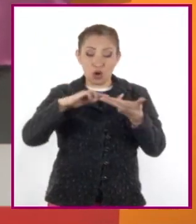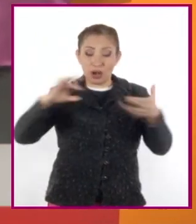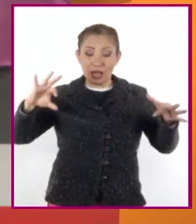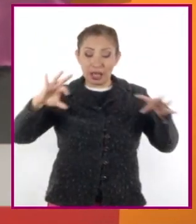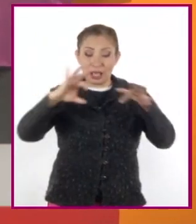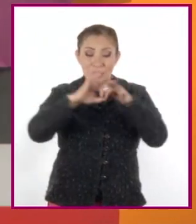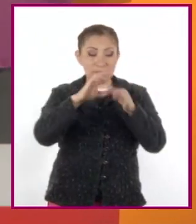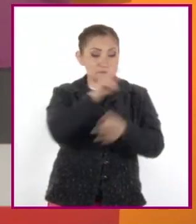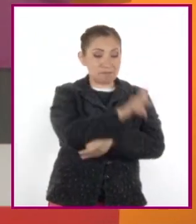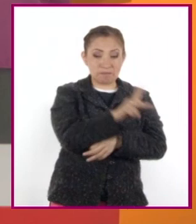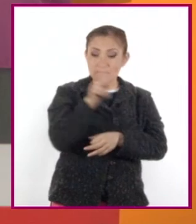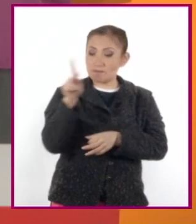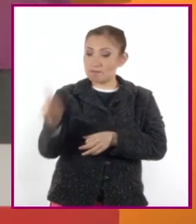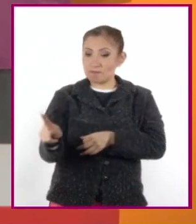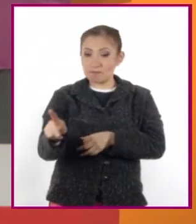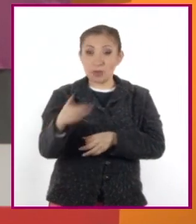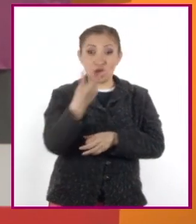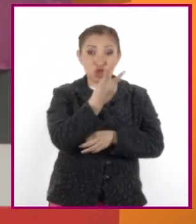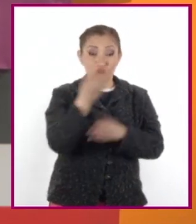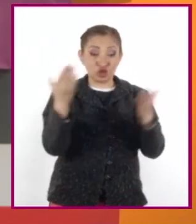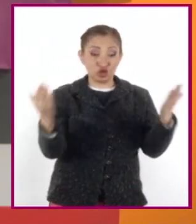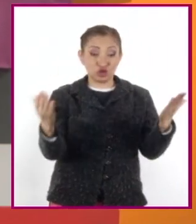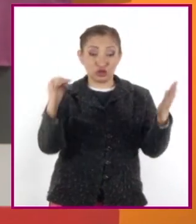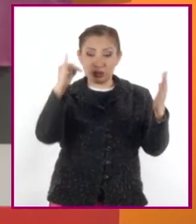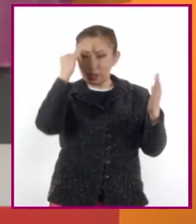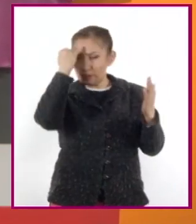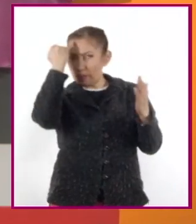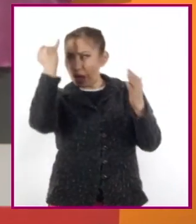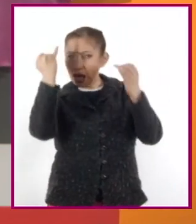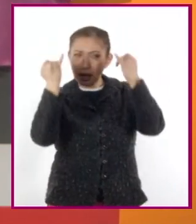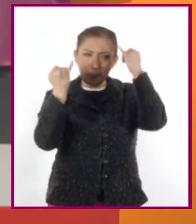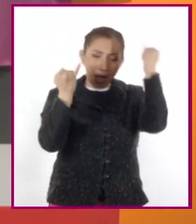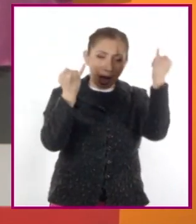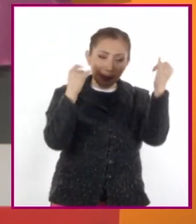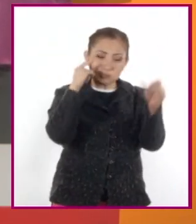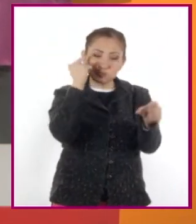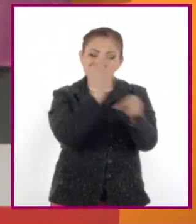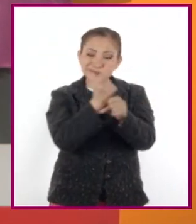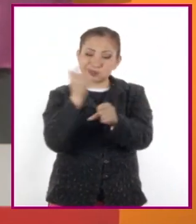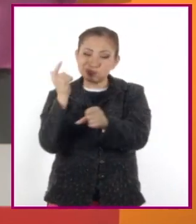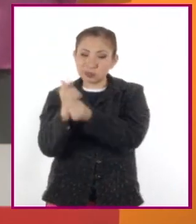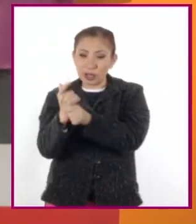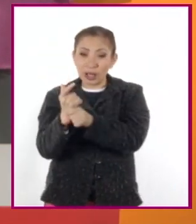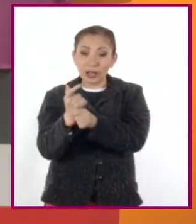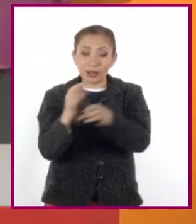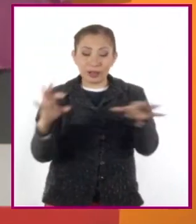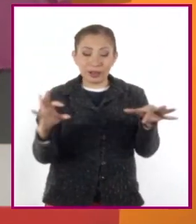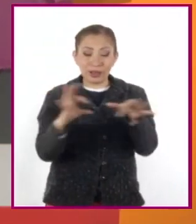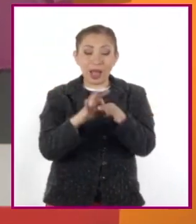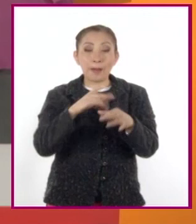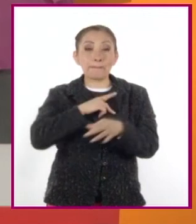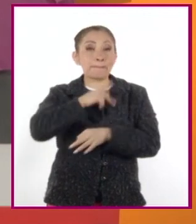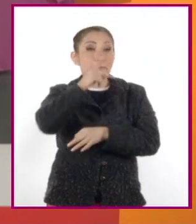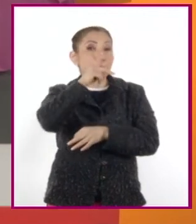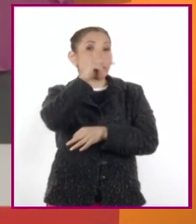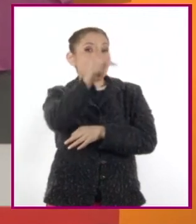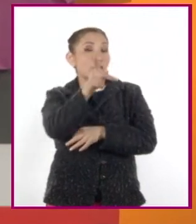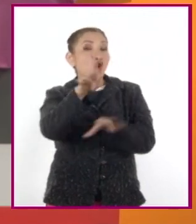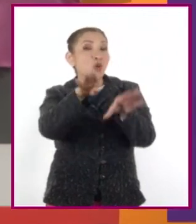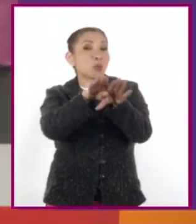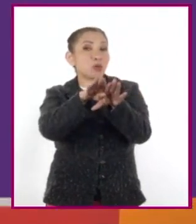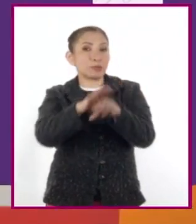relación de semejanza entre dos imágenes. La podemos identificar pues se acompaña de la palabra